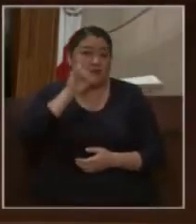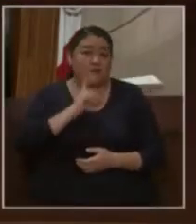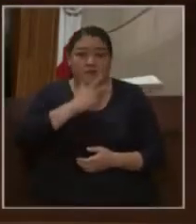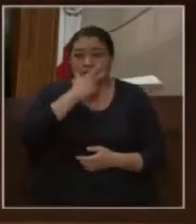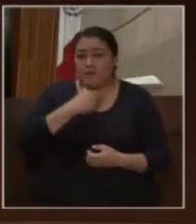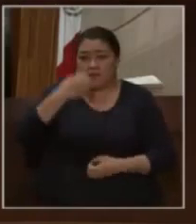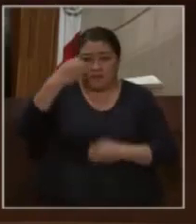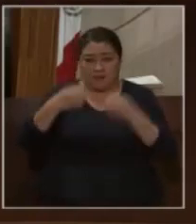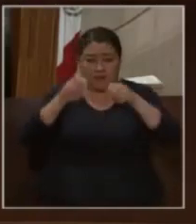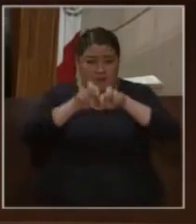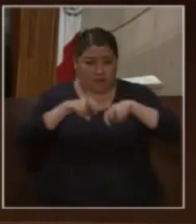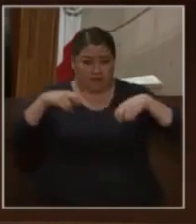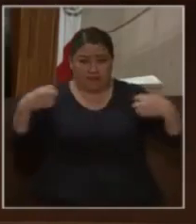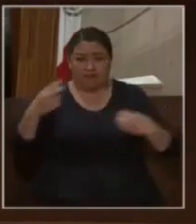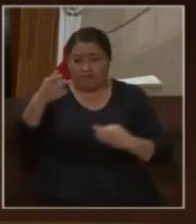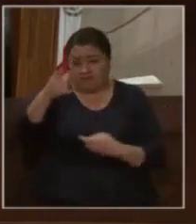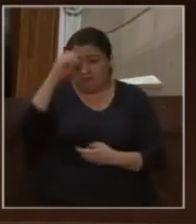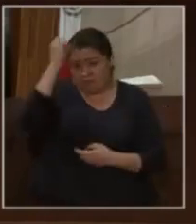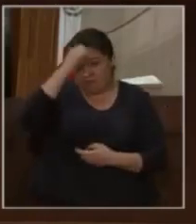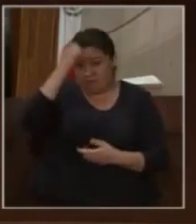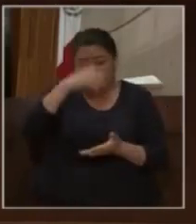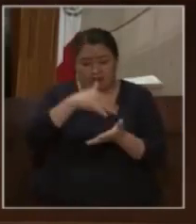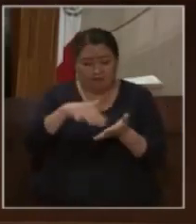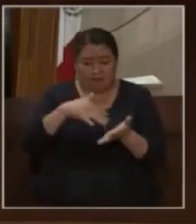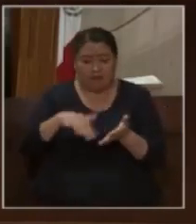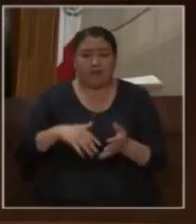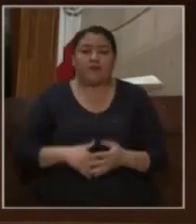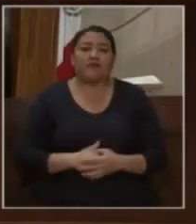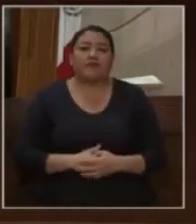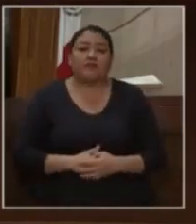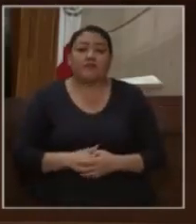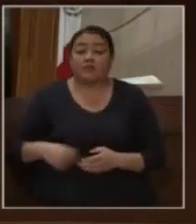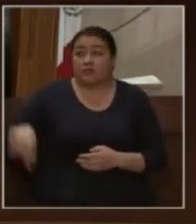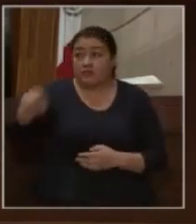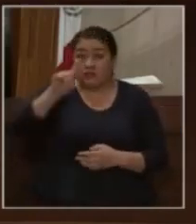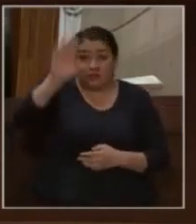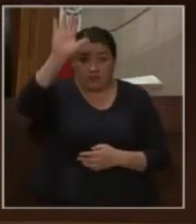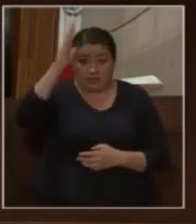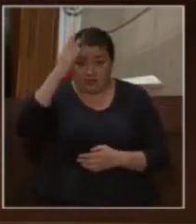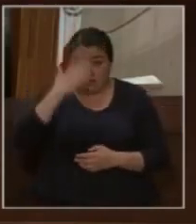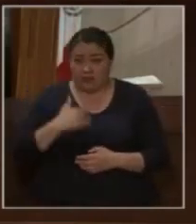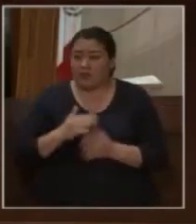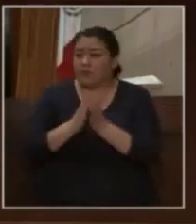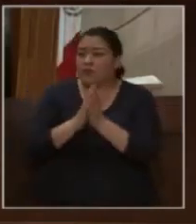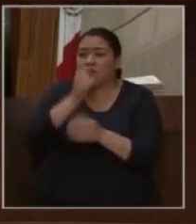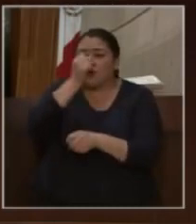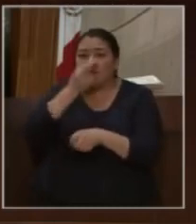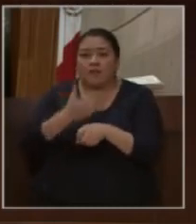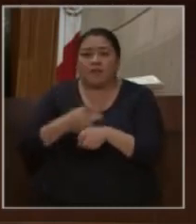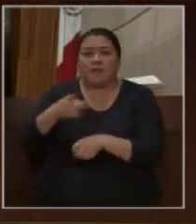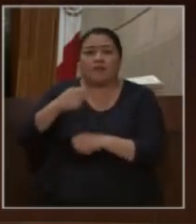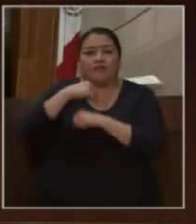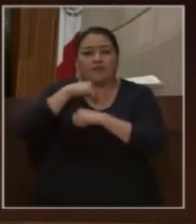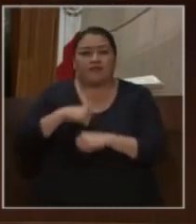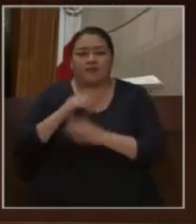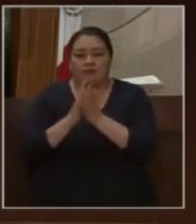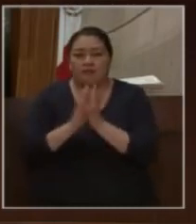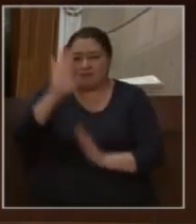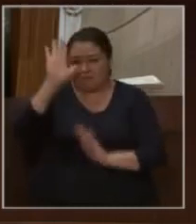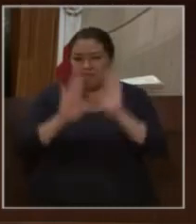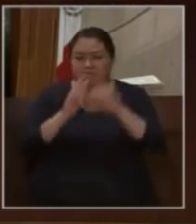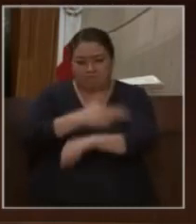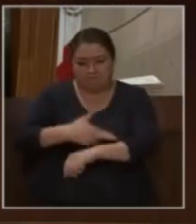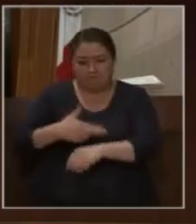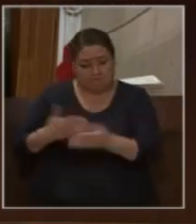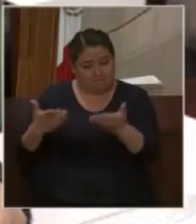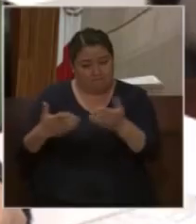su consideración los proyectos de cuenta. A no haber intervención alguna, secretaria general, tome la votación